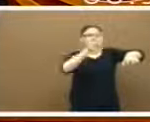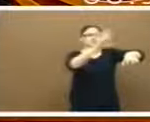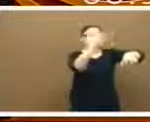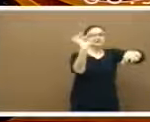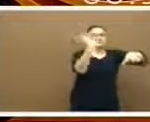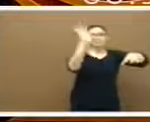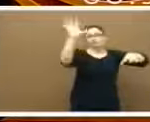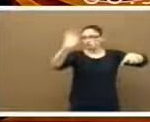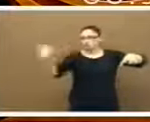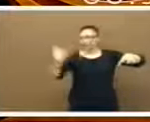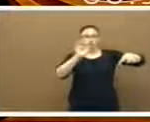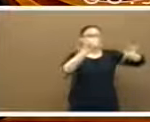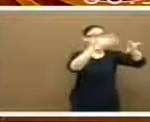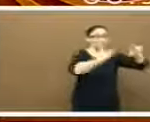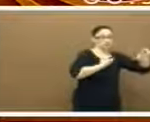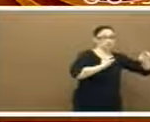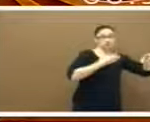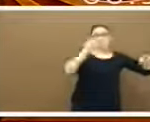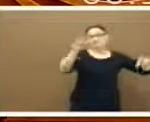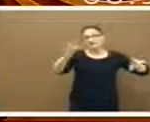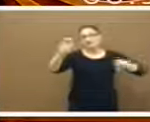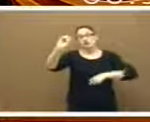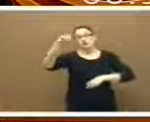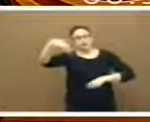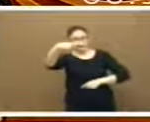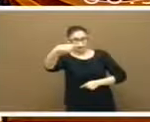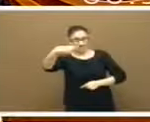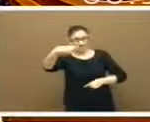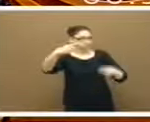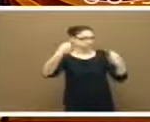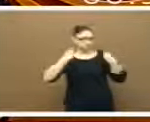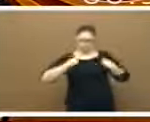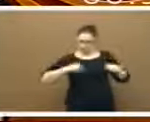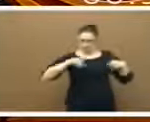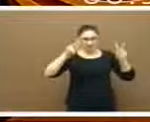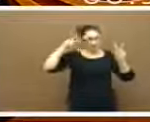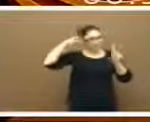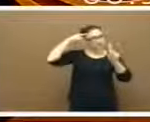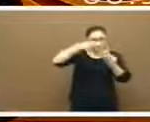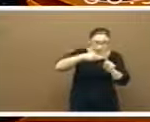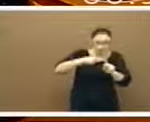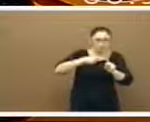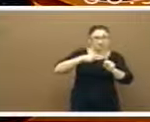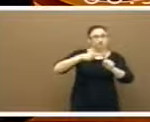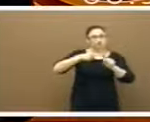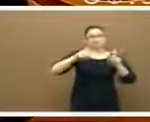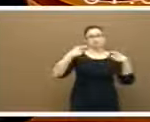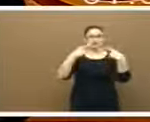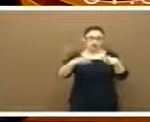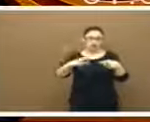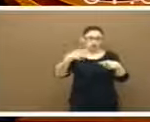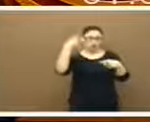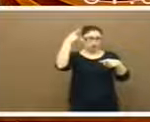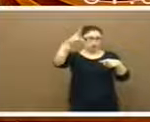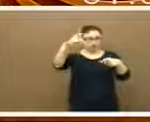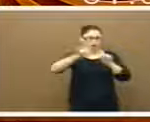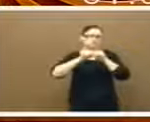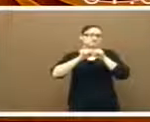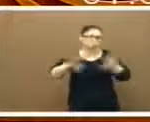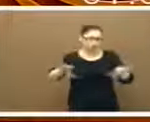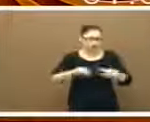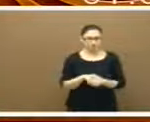y para empresas sin ánimos de lucro dentro del ánimo del apoyo a la difusión y la promoción del mundo taurino. En